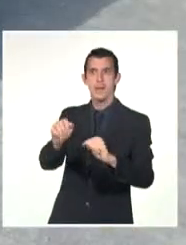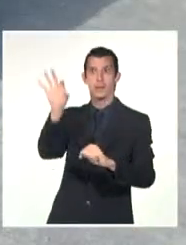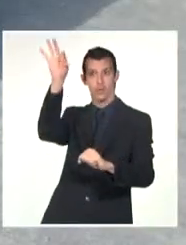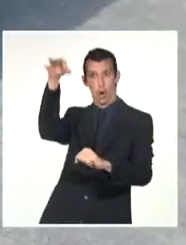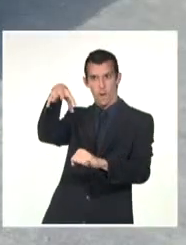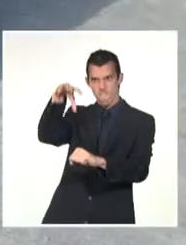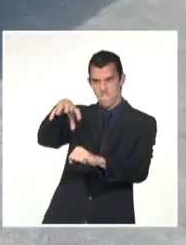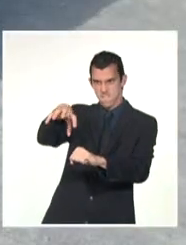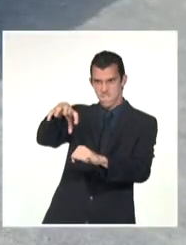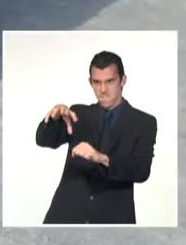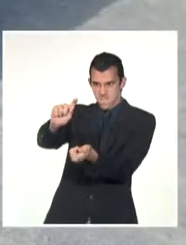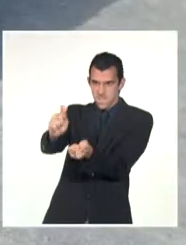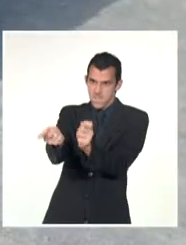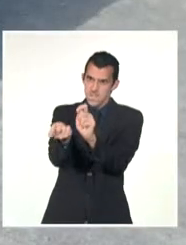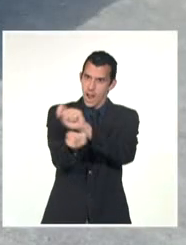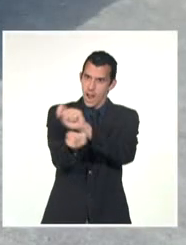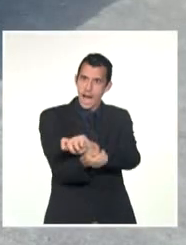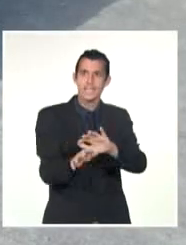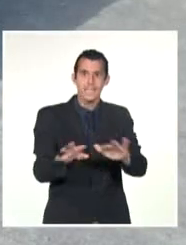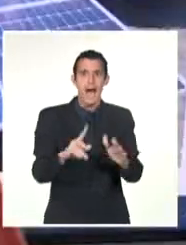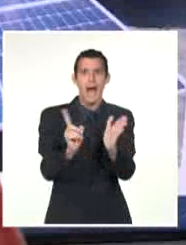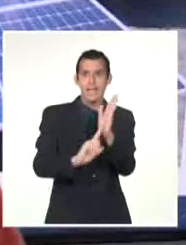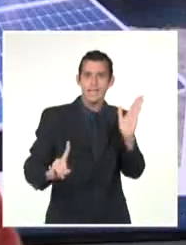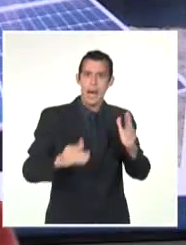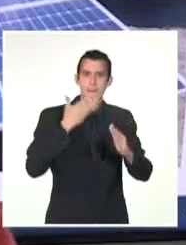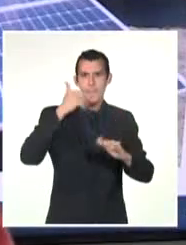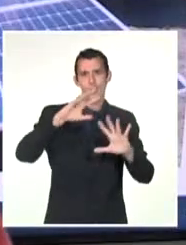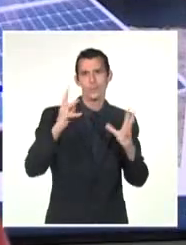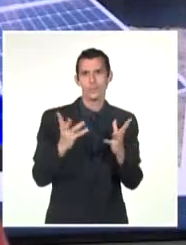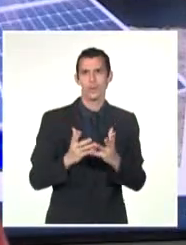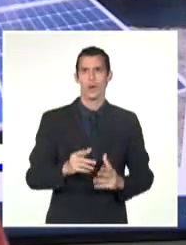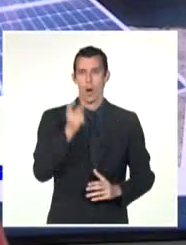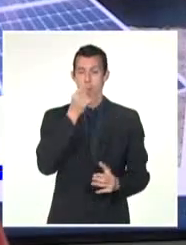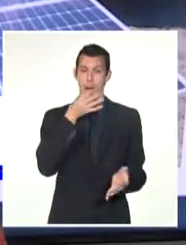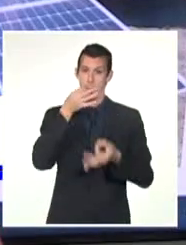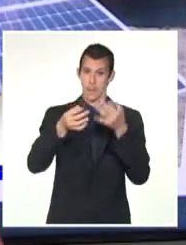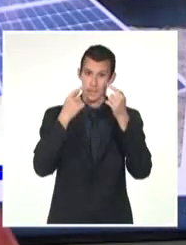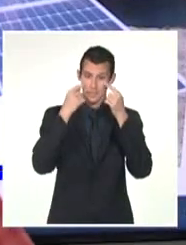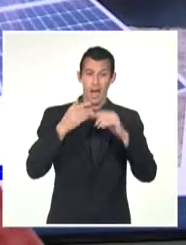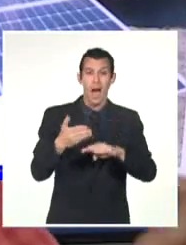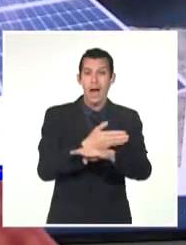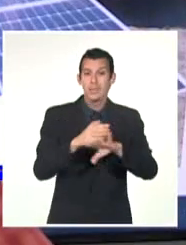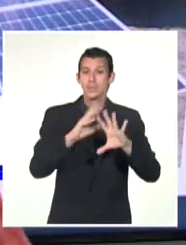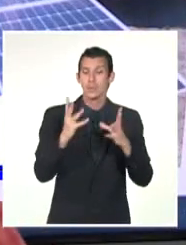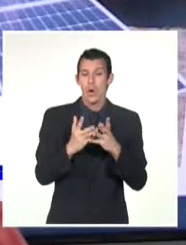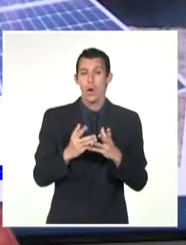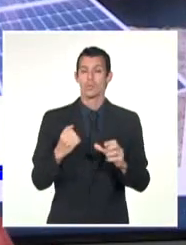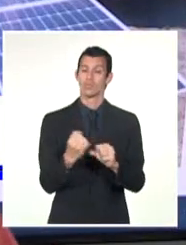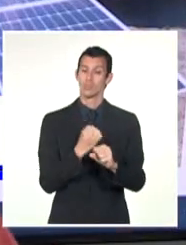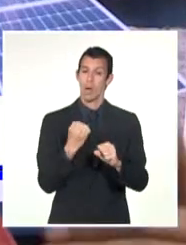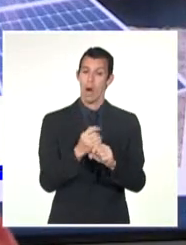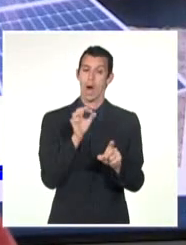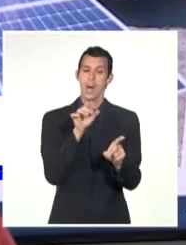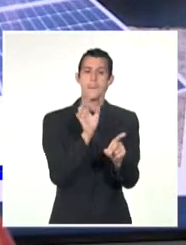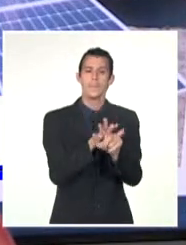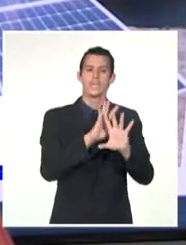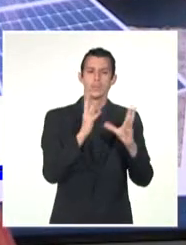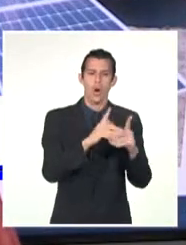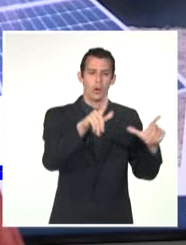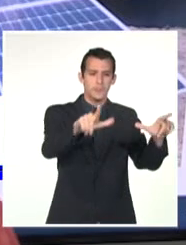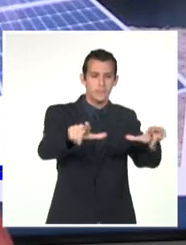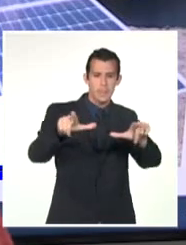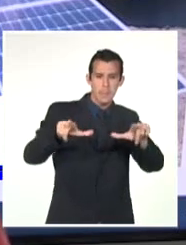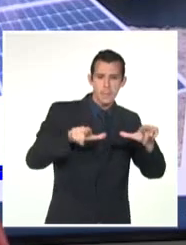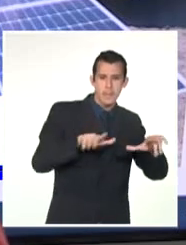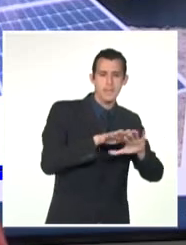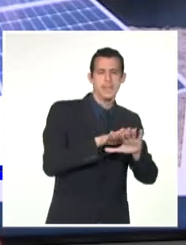punto de vista de espacio para el montaje del área de panel. Ya después sí sería, cuando trabajemos en otra etapa ya por encima de